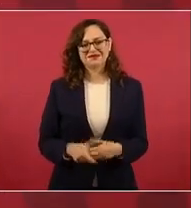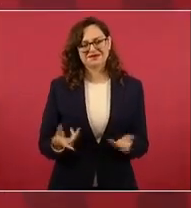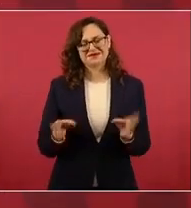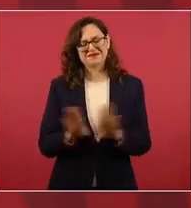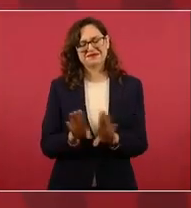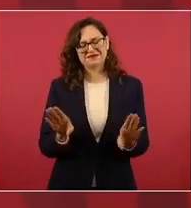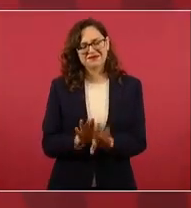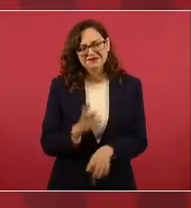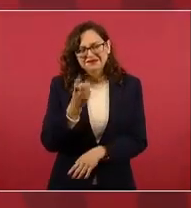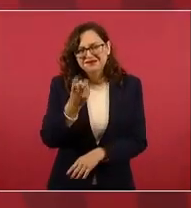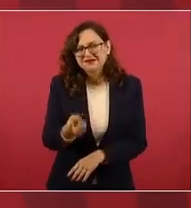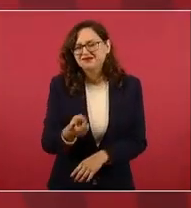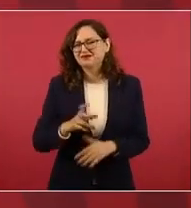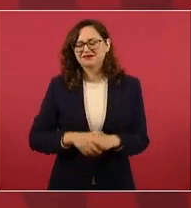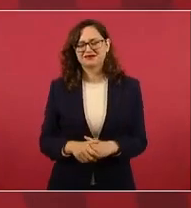¿Cómo